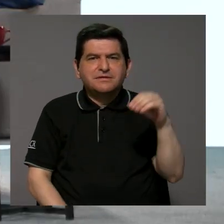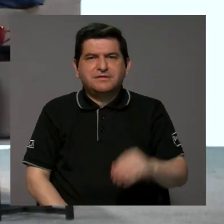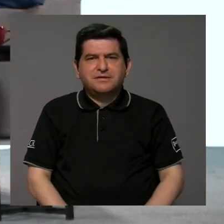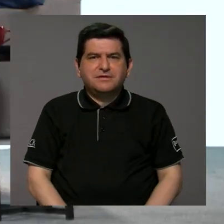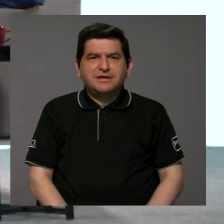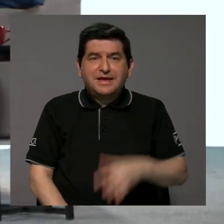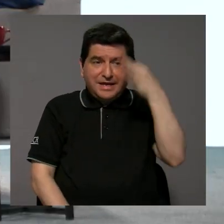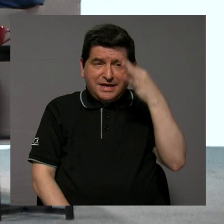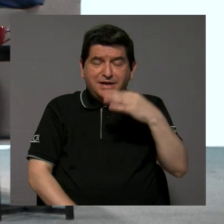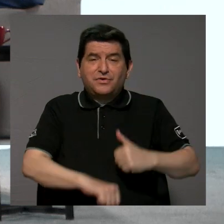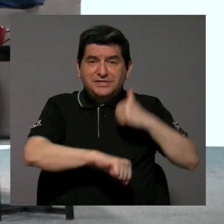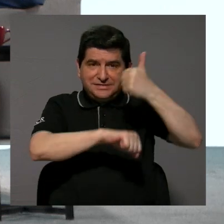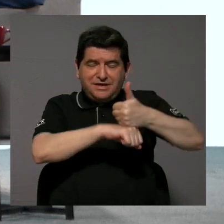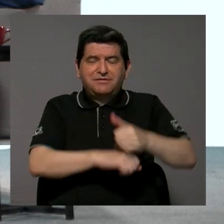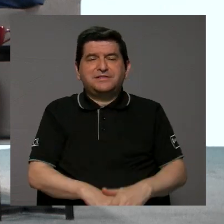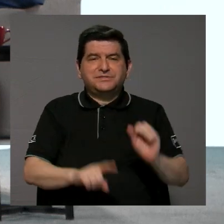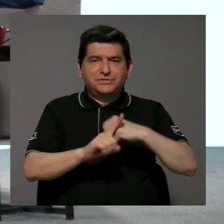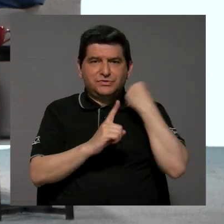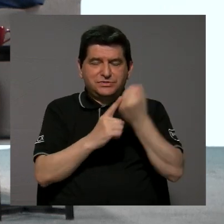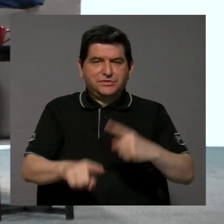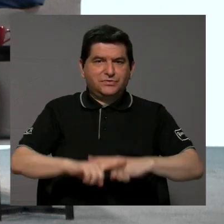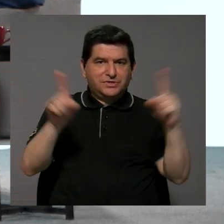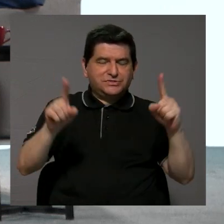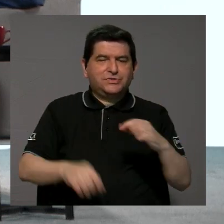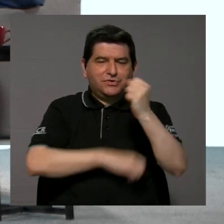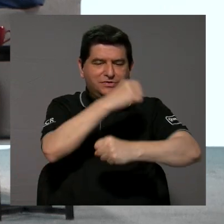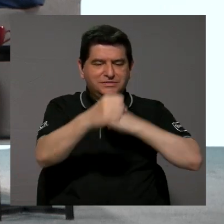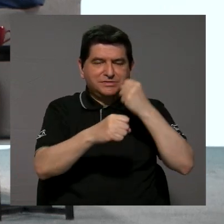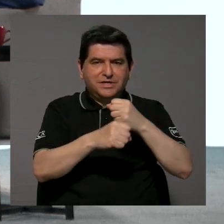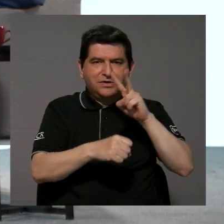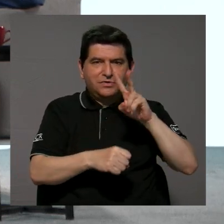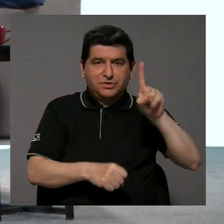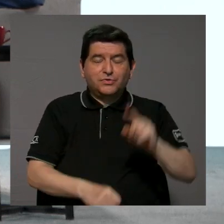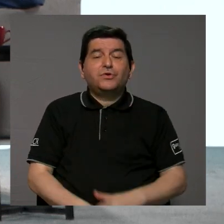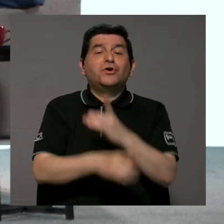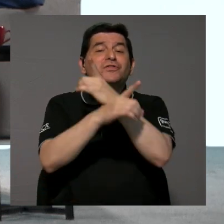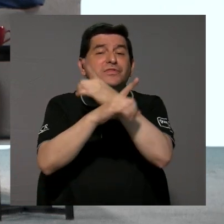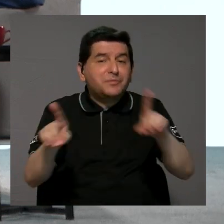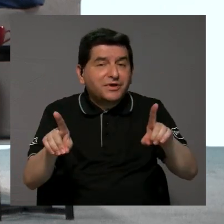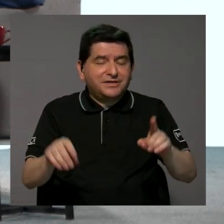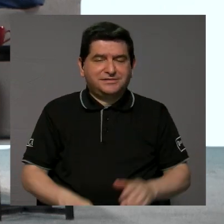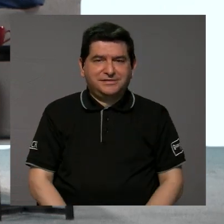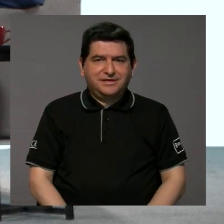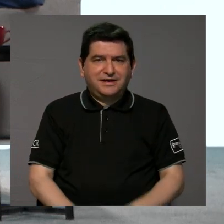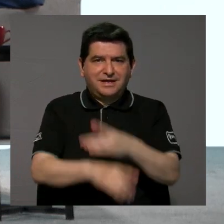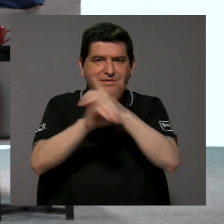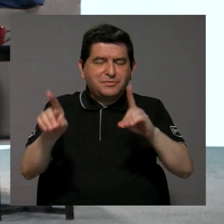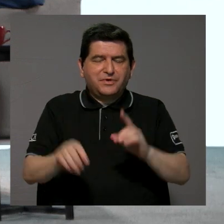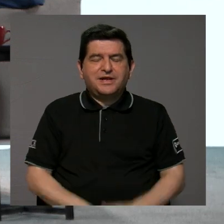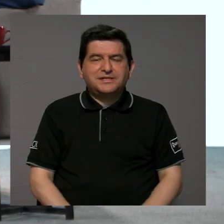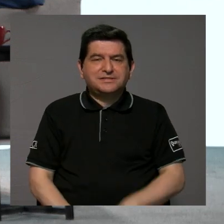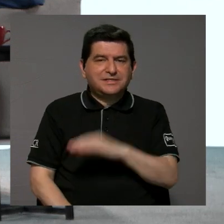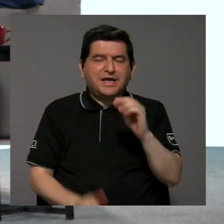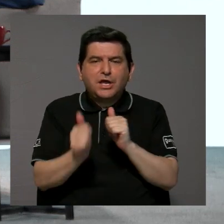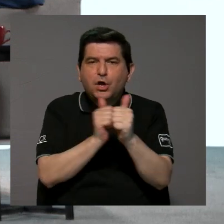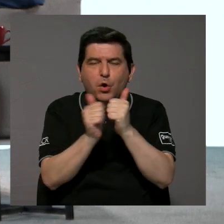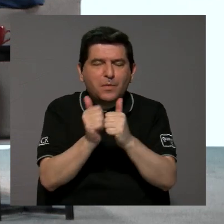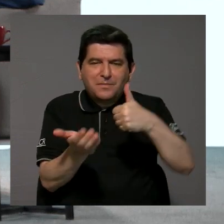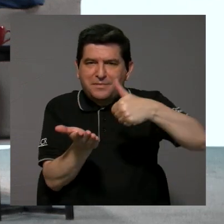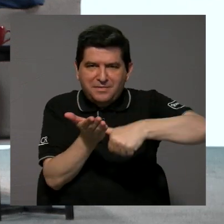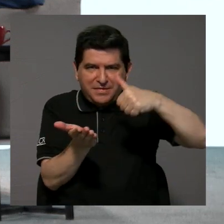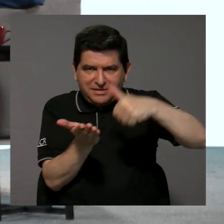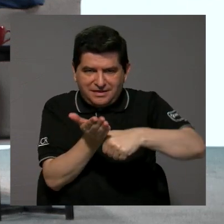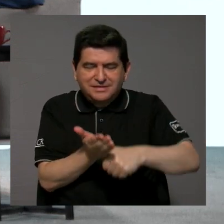y que creó condiciones distintas para el XXI fue la democracia. O sea, la democracia y la competencia